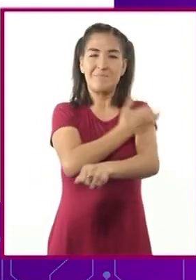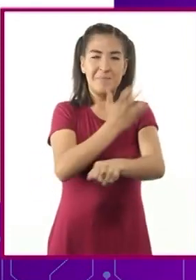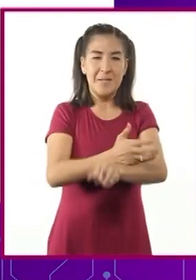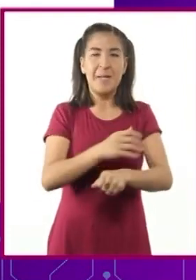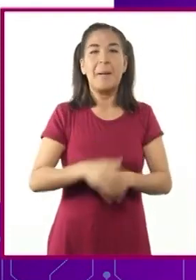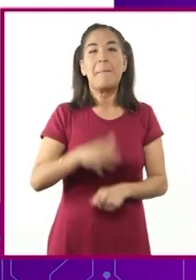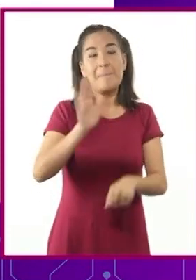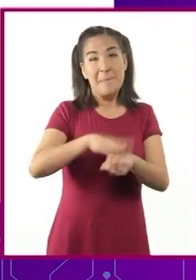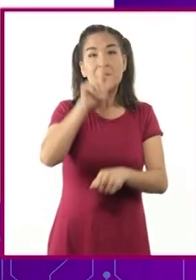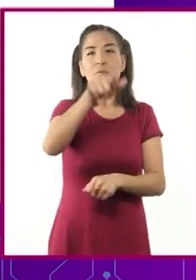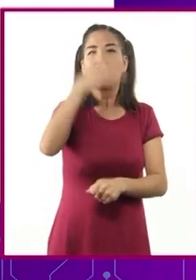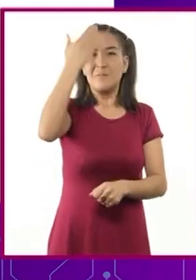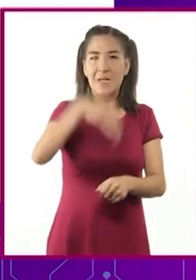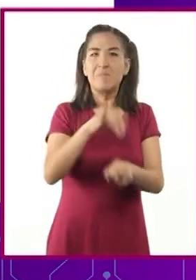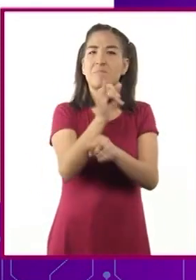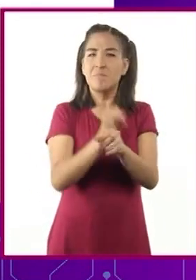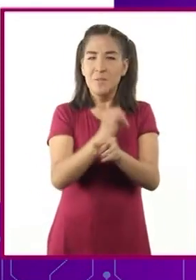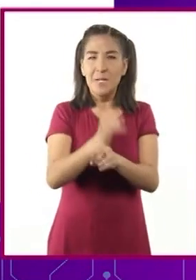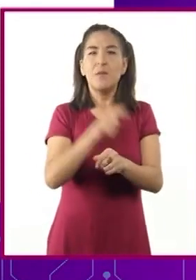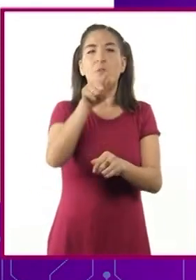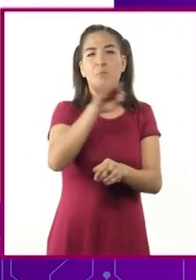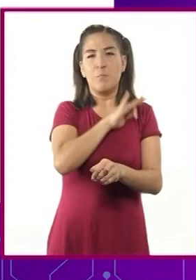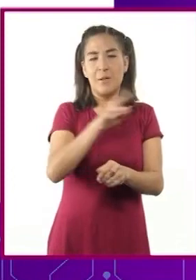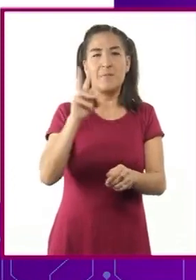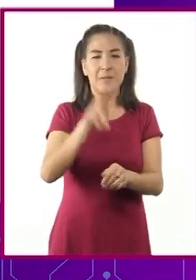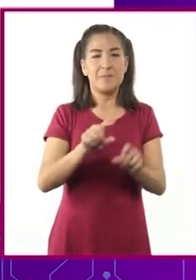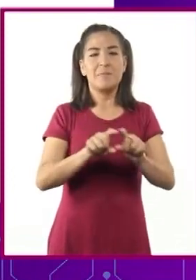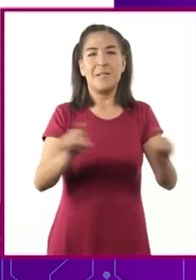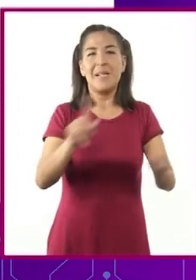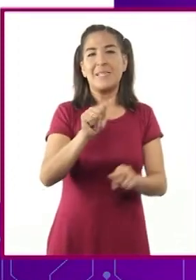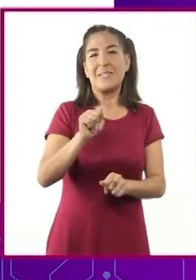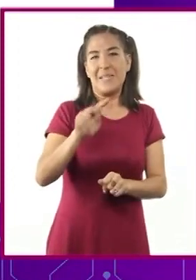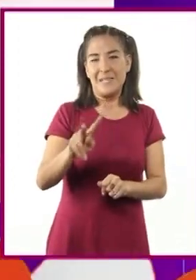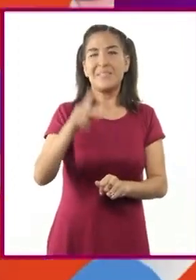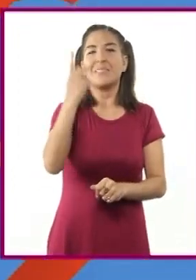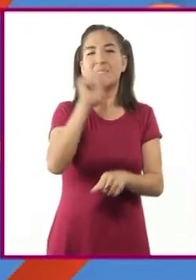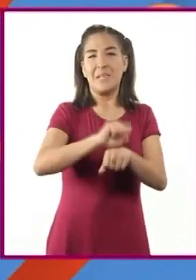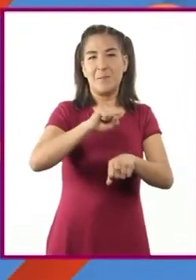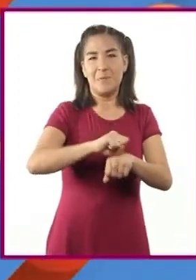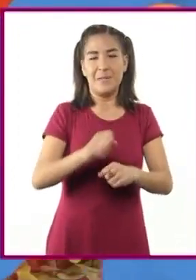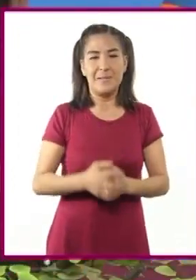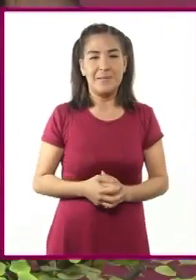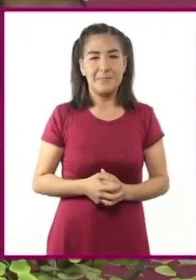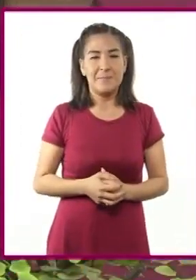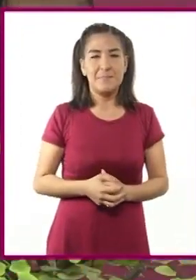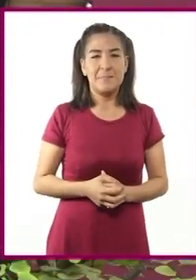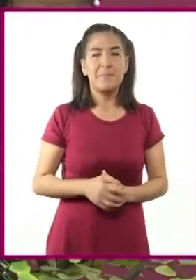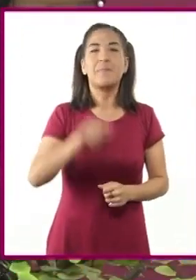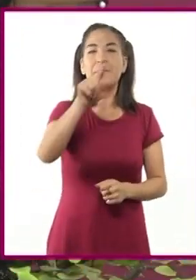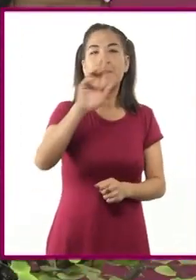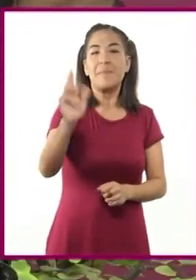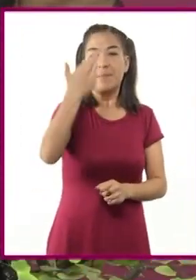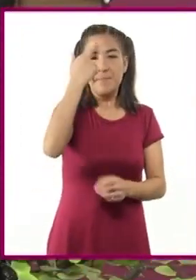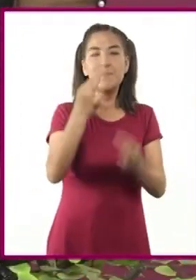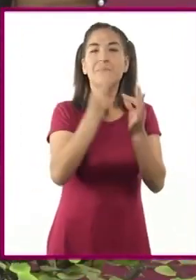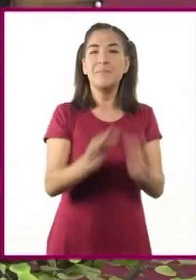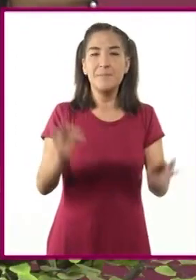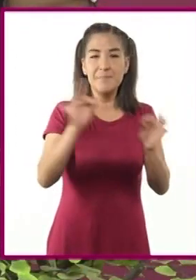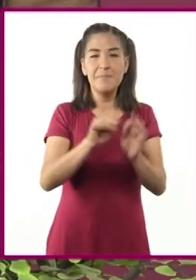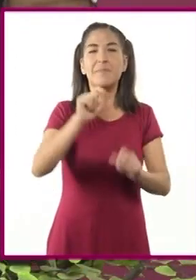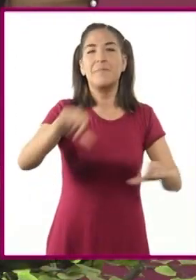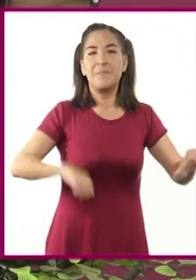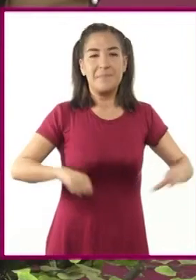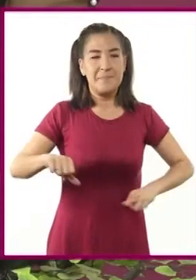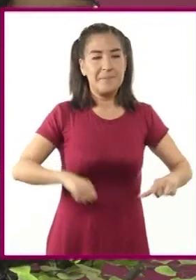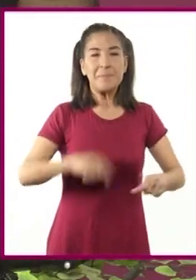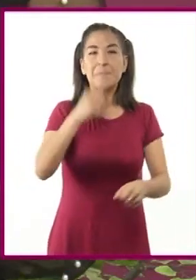para mayor información consulte el portal de Telesecundaria. Recordemos que la importancia de las